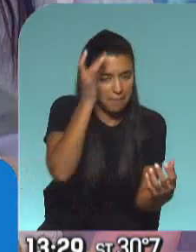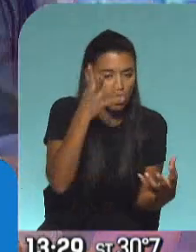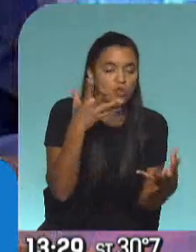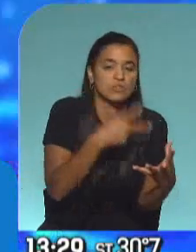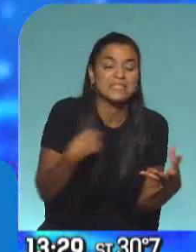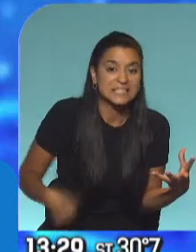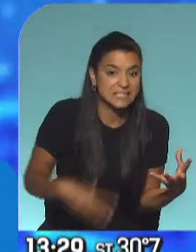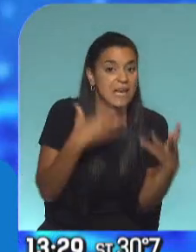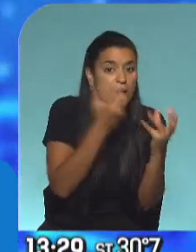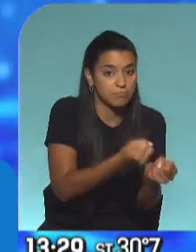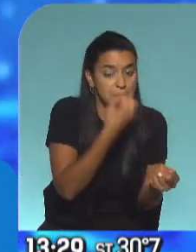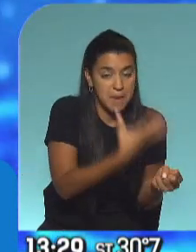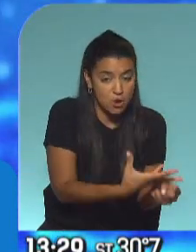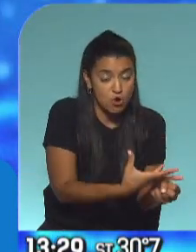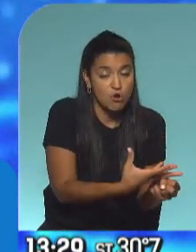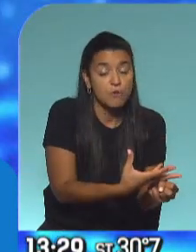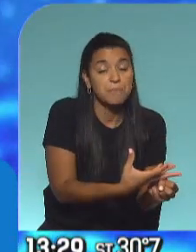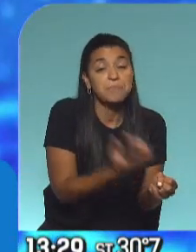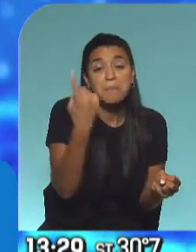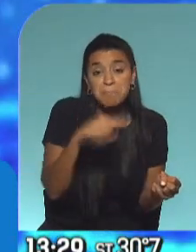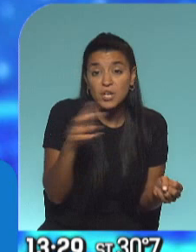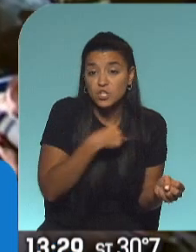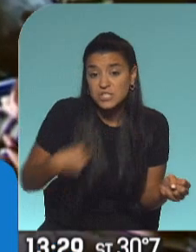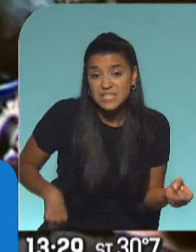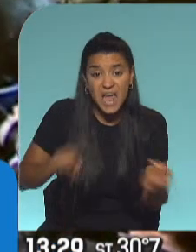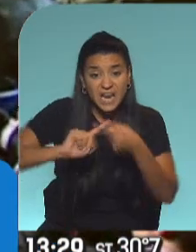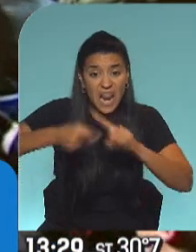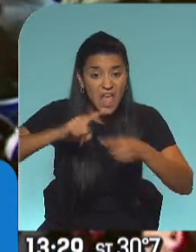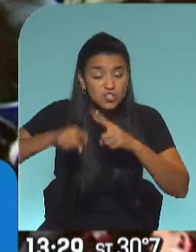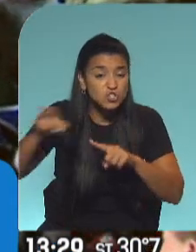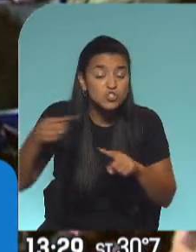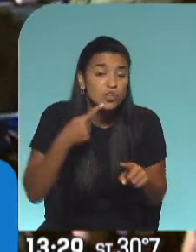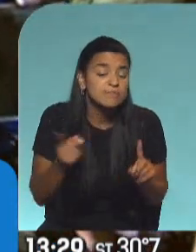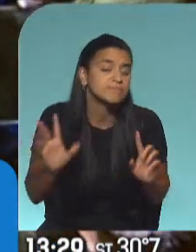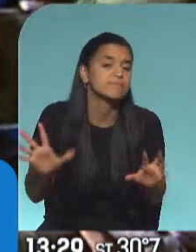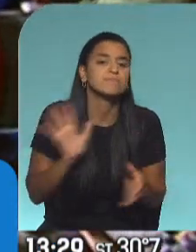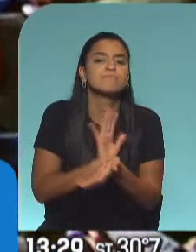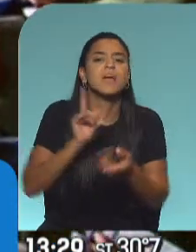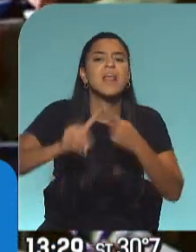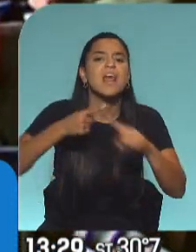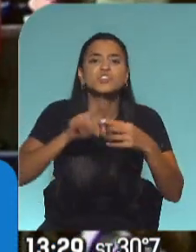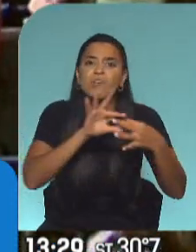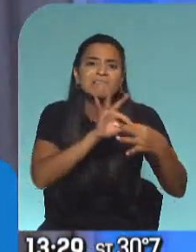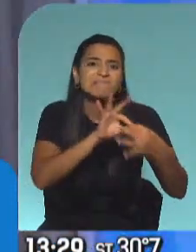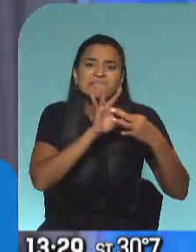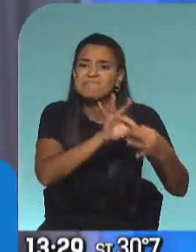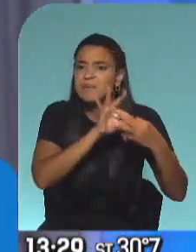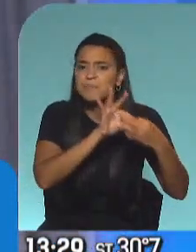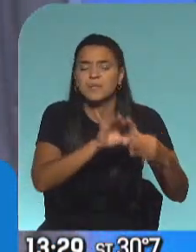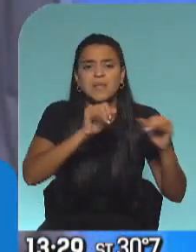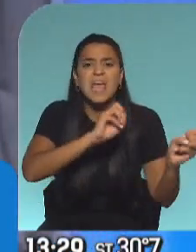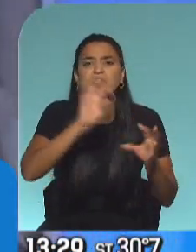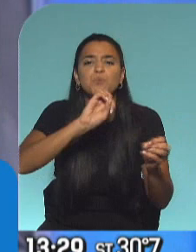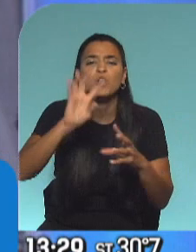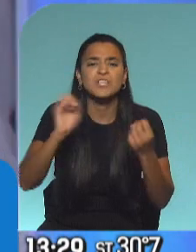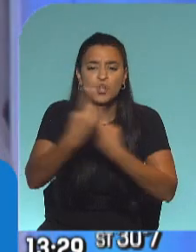tema es que la relación con China en este momento vendría a ser casi una relación de dependencia, de exportación de